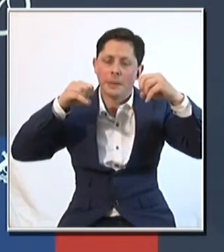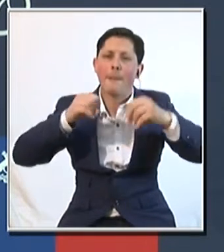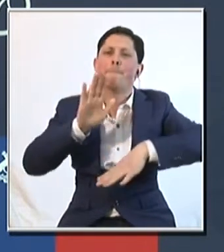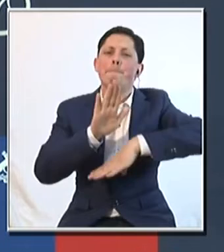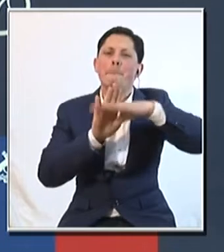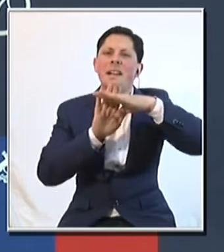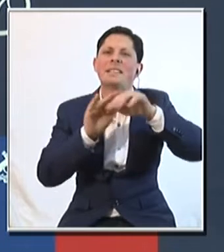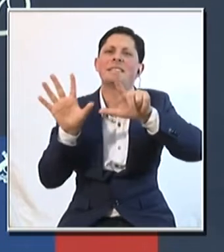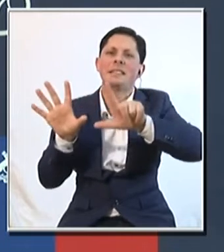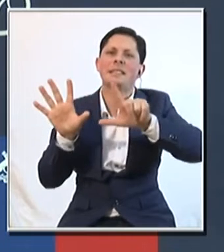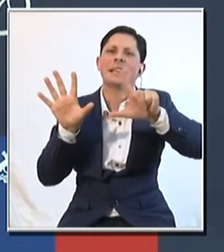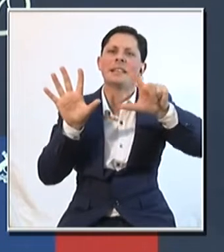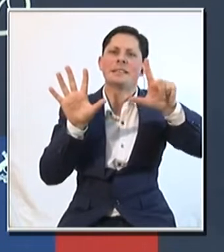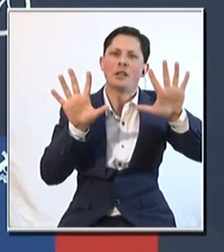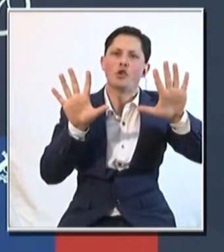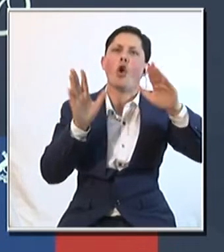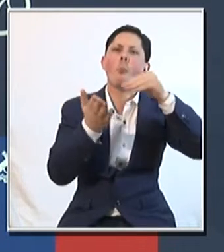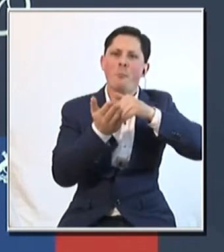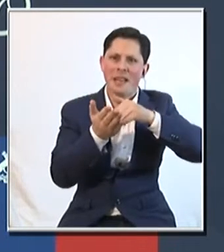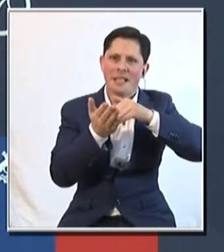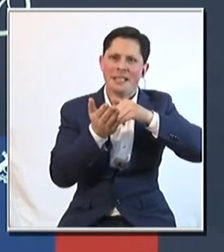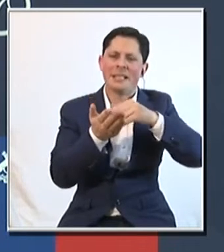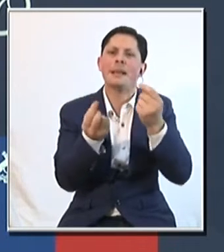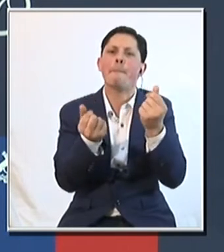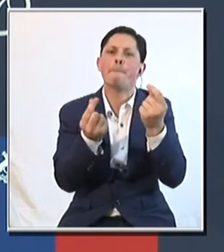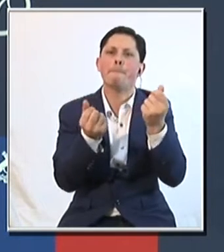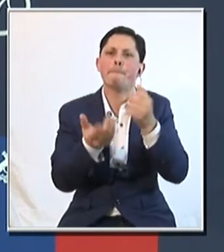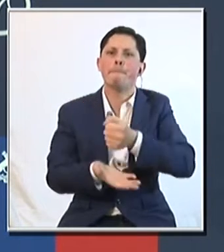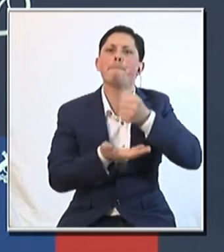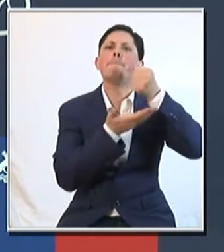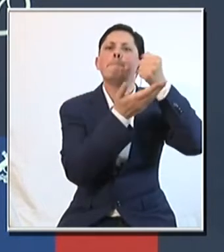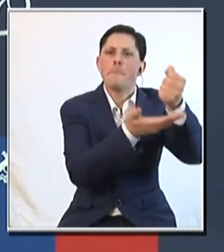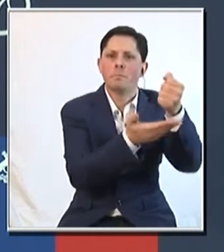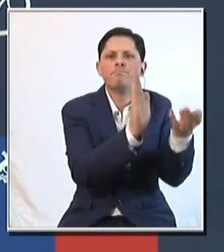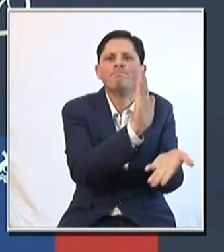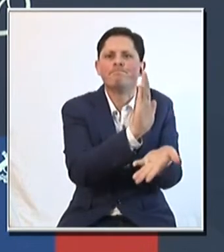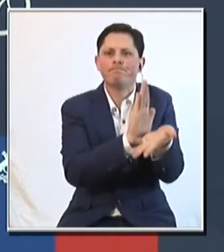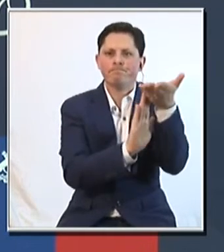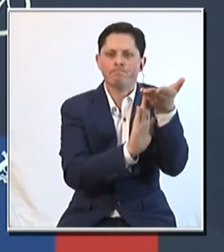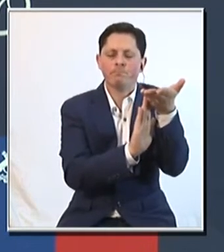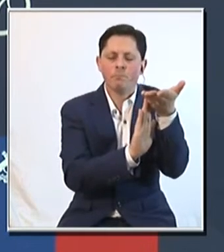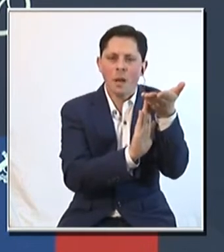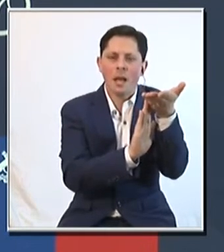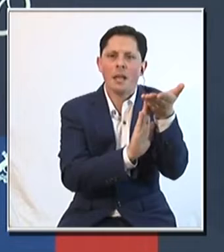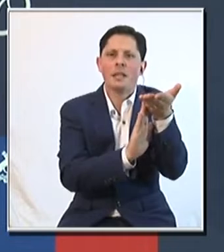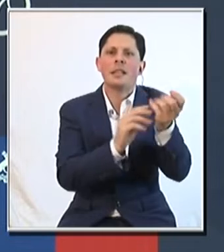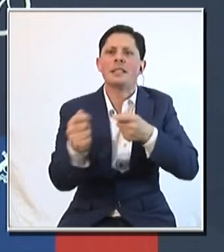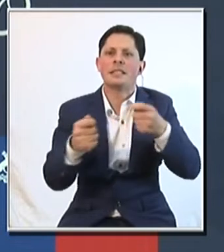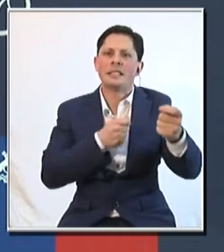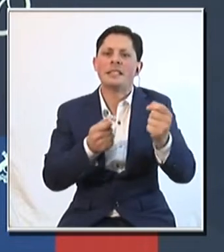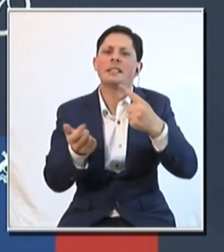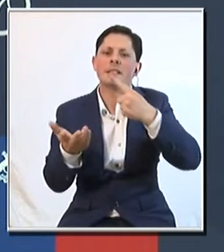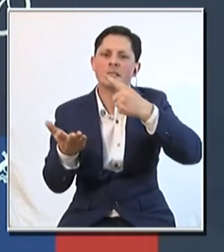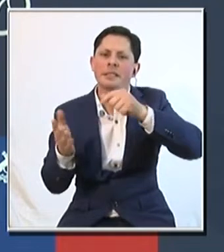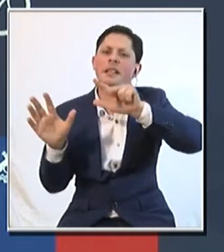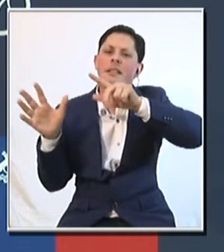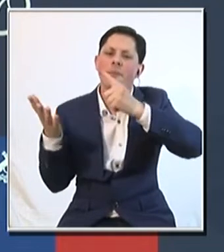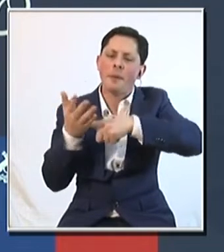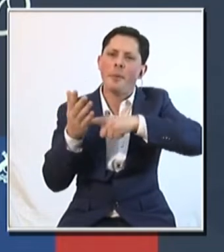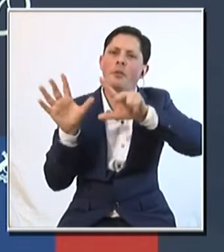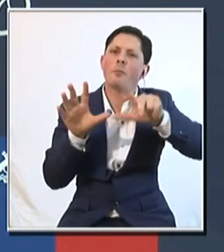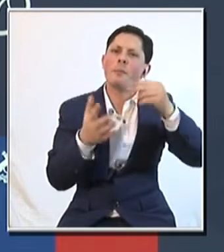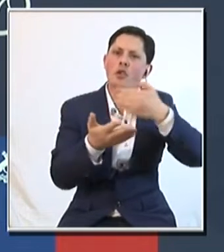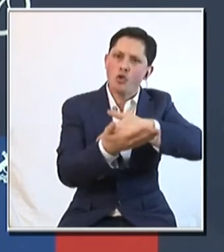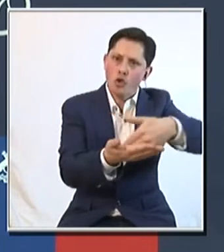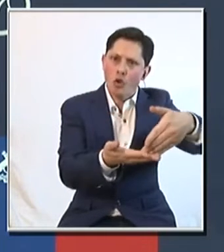de 75.000 millones de pesos para el reforzamiento de la atención primaria, lo que se suma a 120.000 millones disponibles a